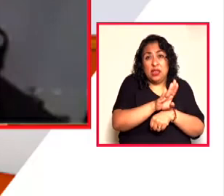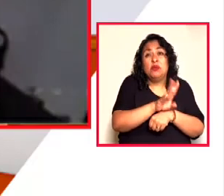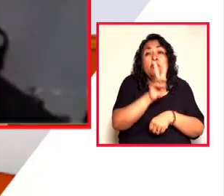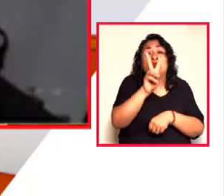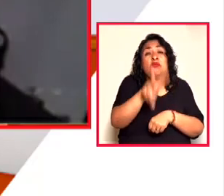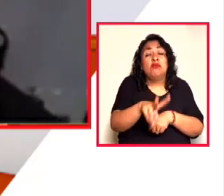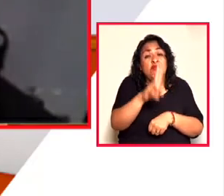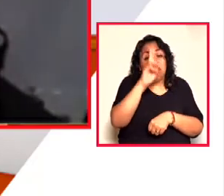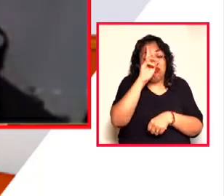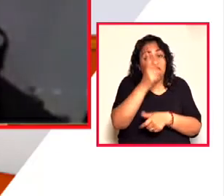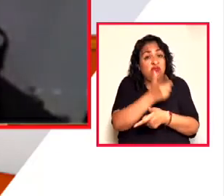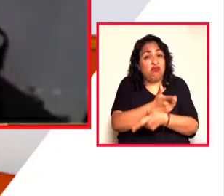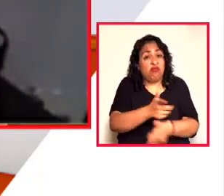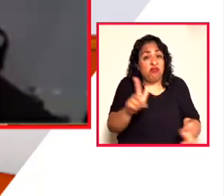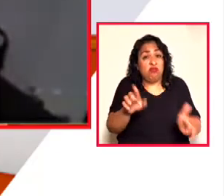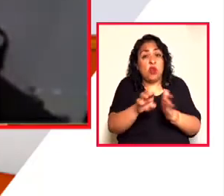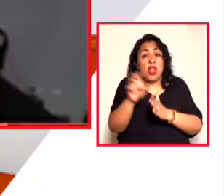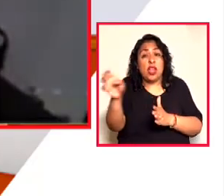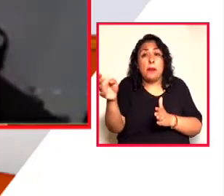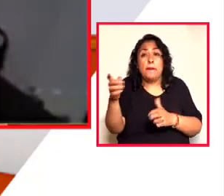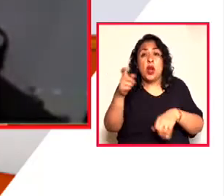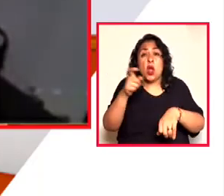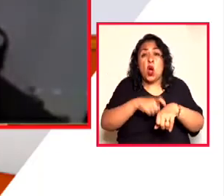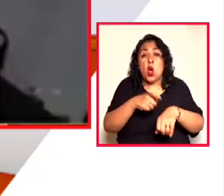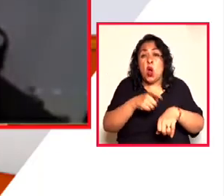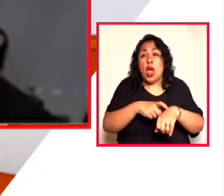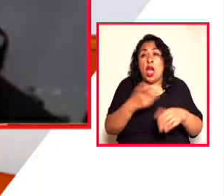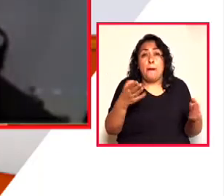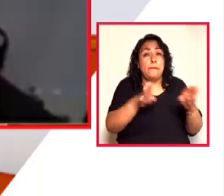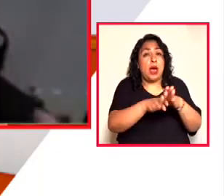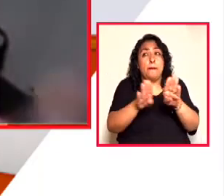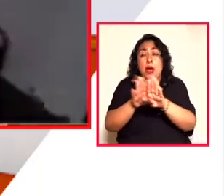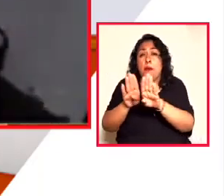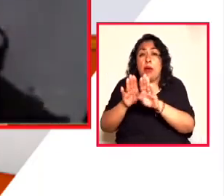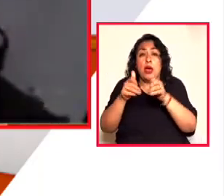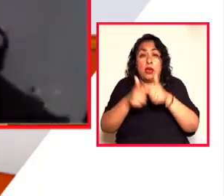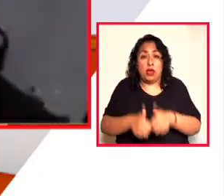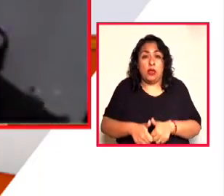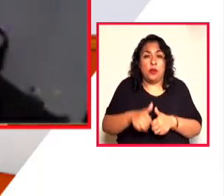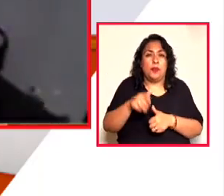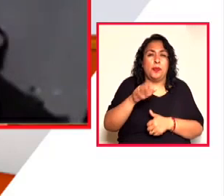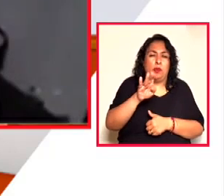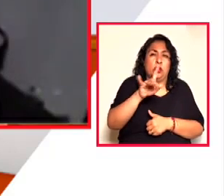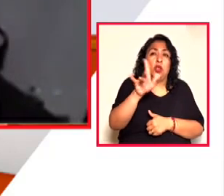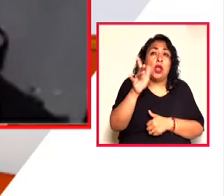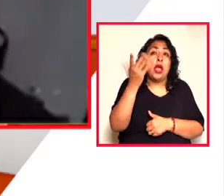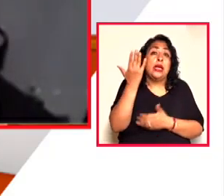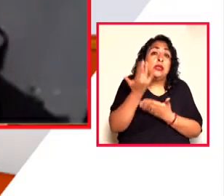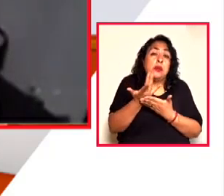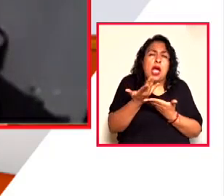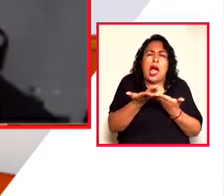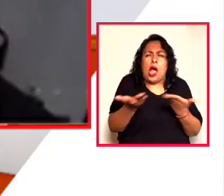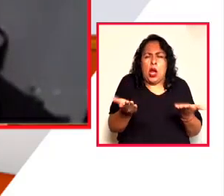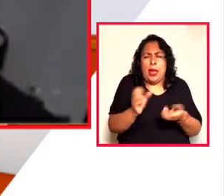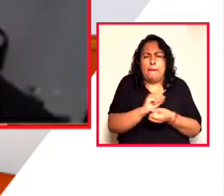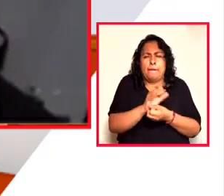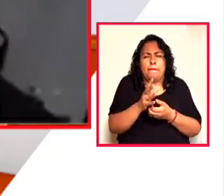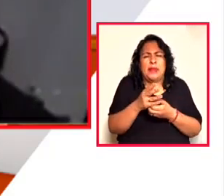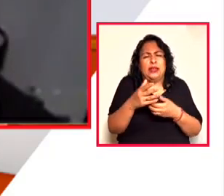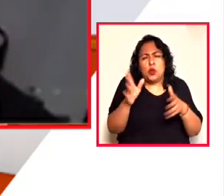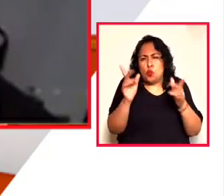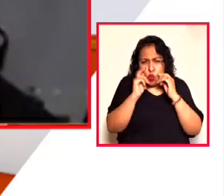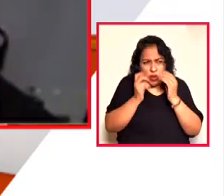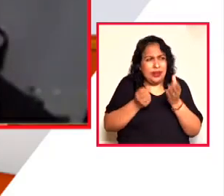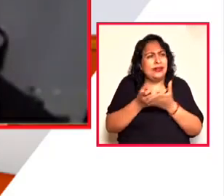de libertades como el toque de queda. Jair Bolsonaro esperaría que ya la gente, aún pese a la pandemia, saliera a las calles.